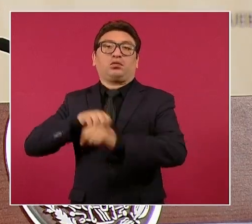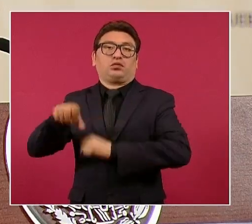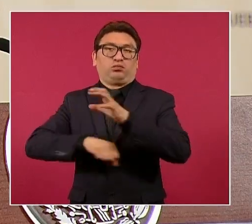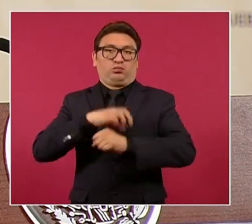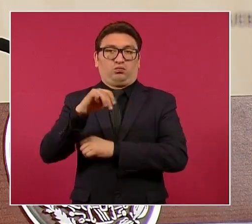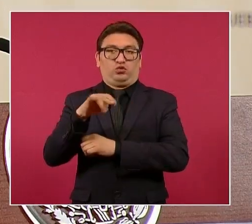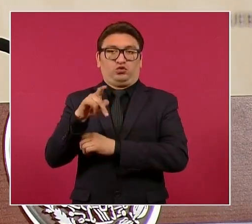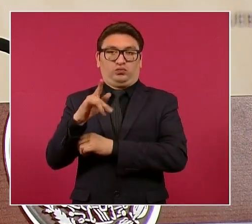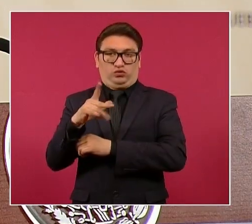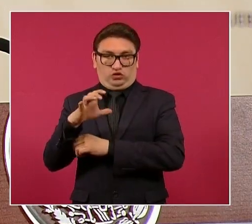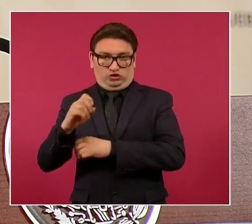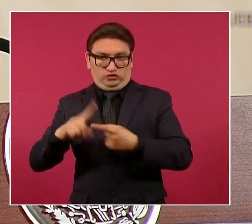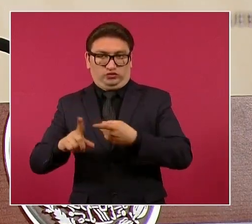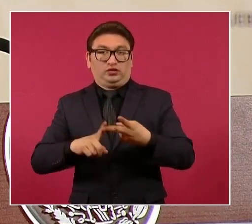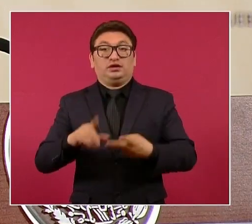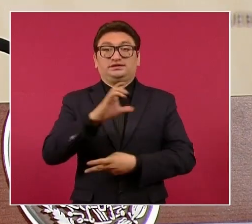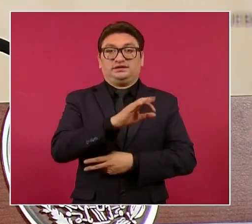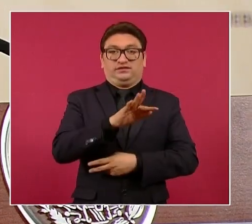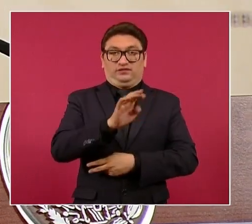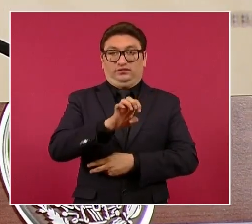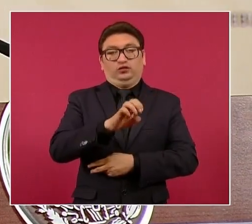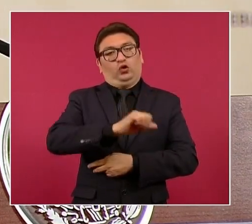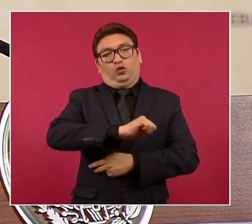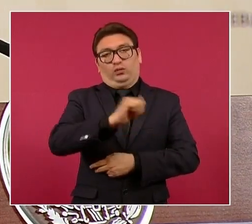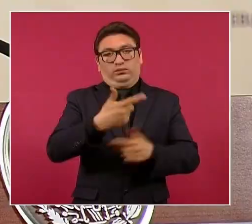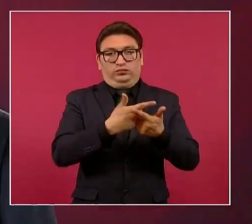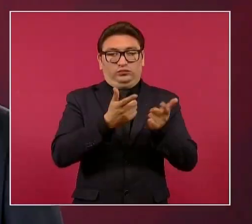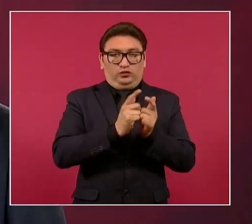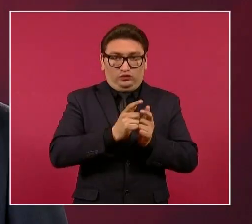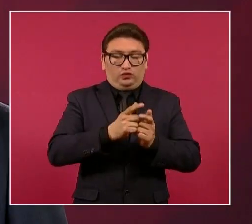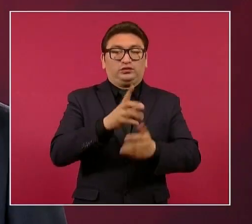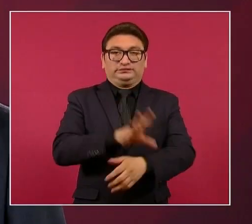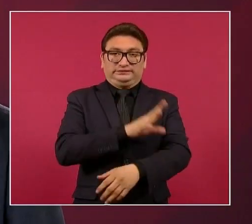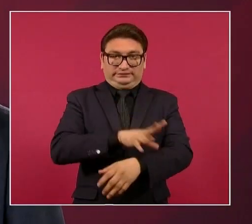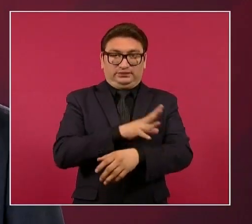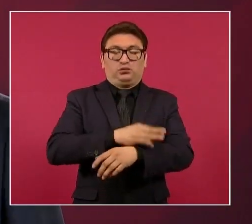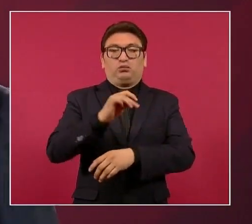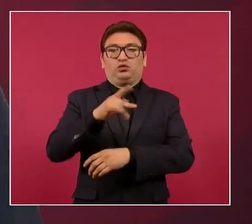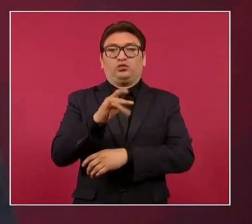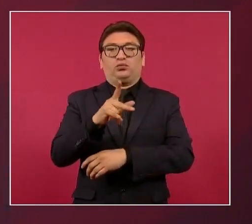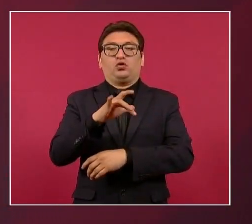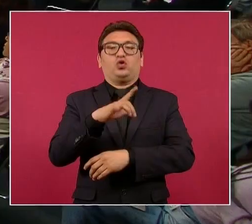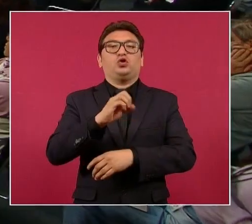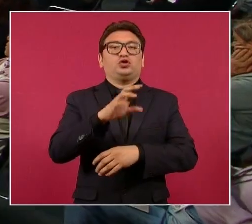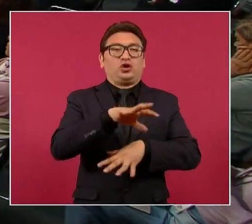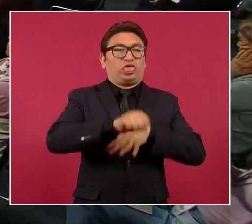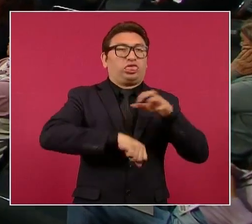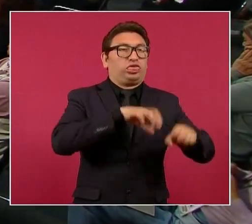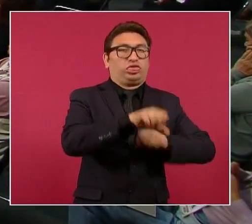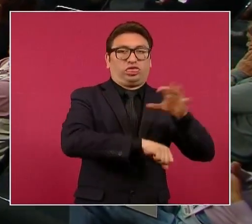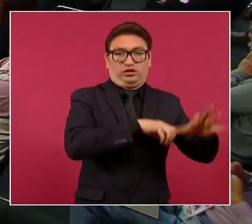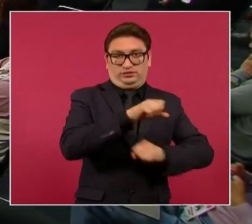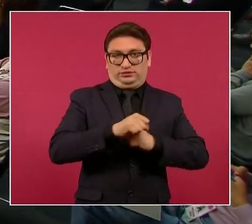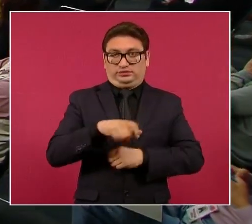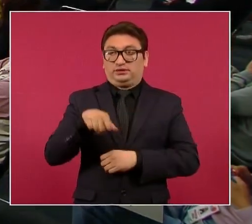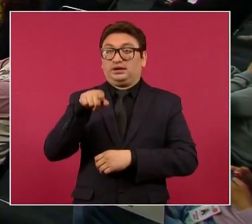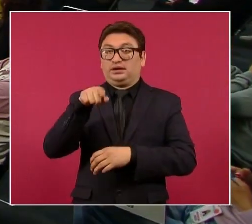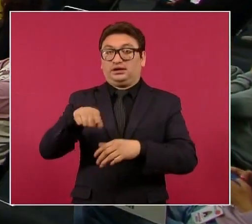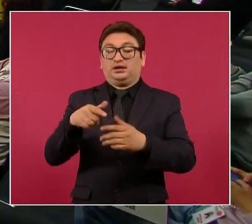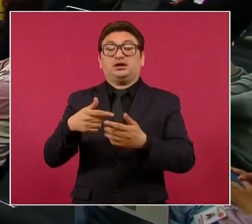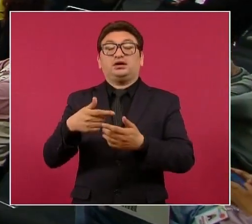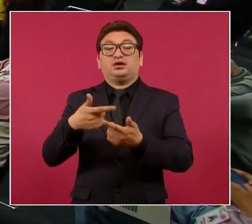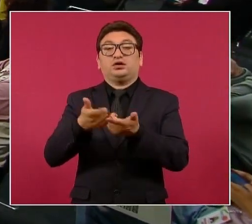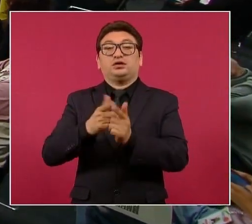La Comisión Federal de Electricidad es un monopolio. La Secretaría de Salud es un